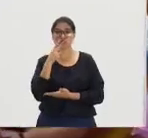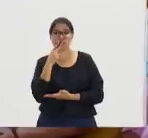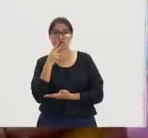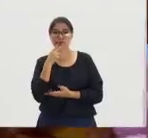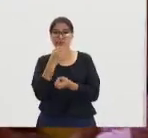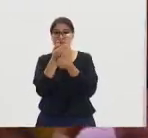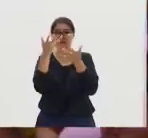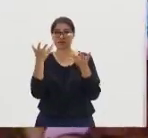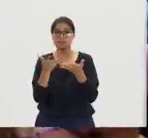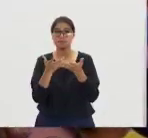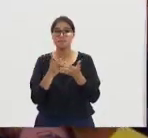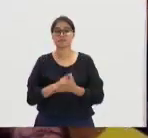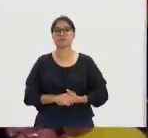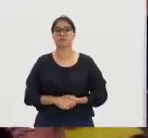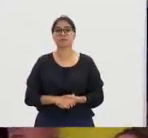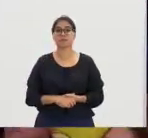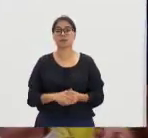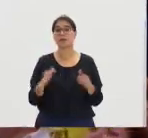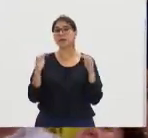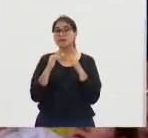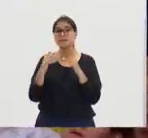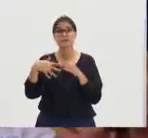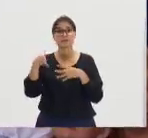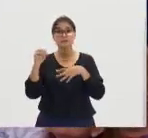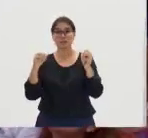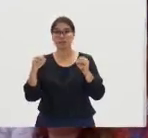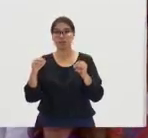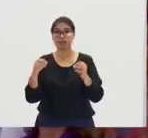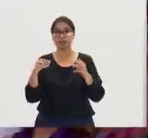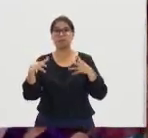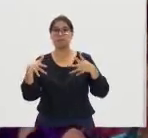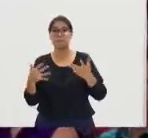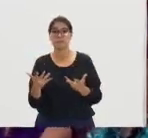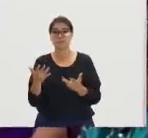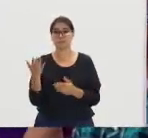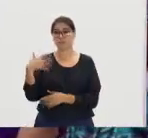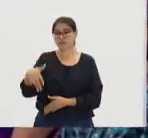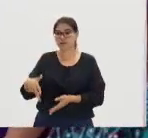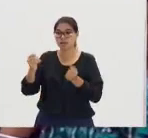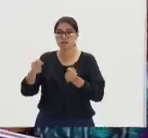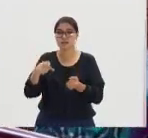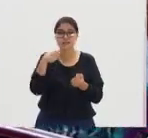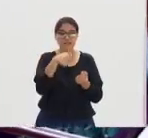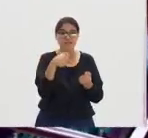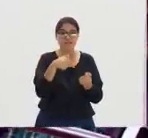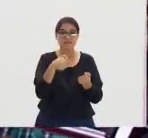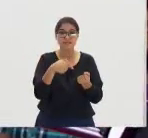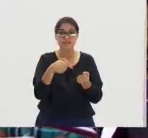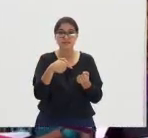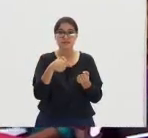sé dónde a aprender yoga, los mandan a cualquier lado para que les salven a sus hijos, cuando la salvación está en Jehová.